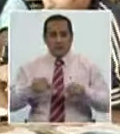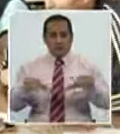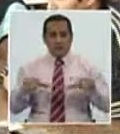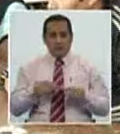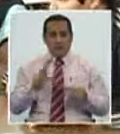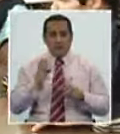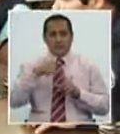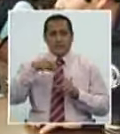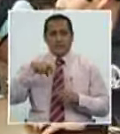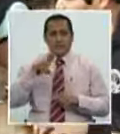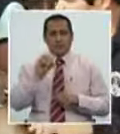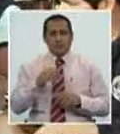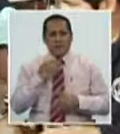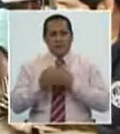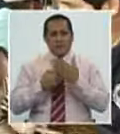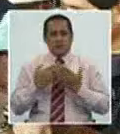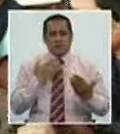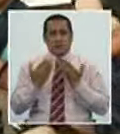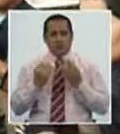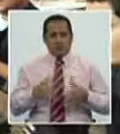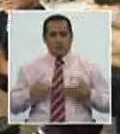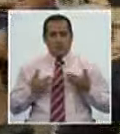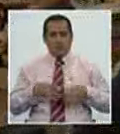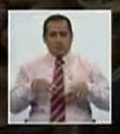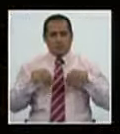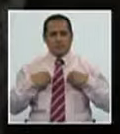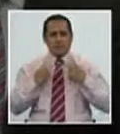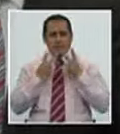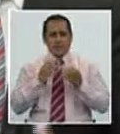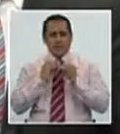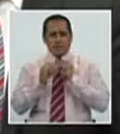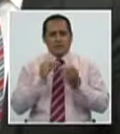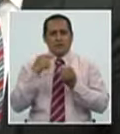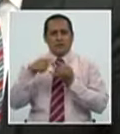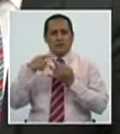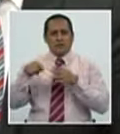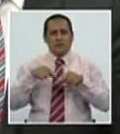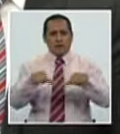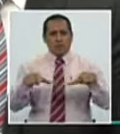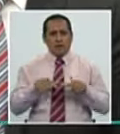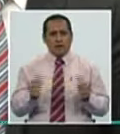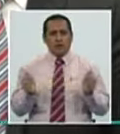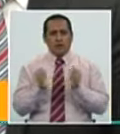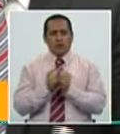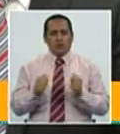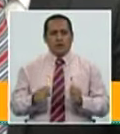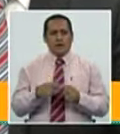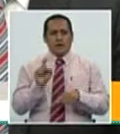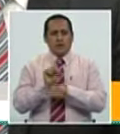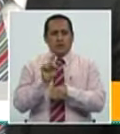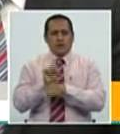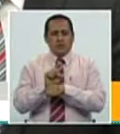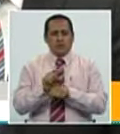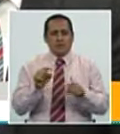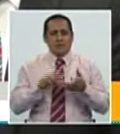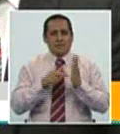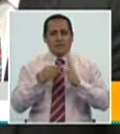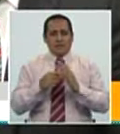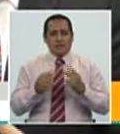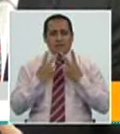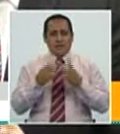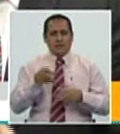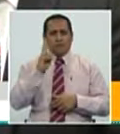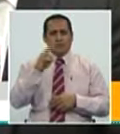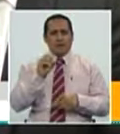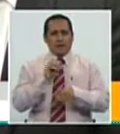Este CEDPRO está justamente desarrollando modelos que permiten después ser replicados en otros espacios, ¿no? A través del sistema educativo. Y esto